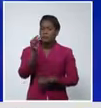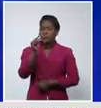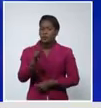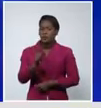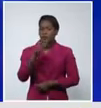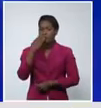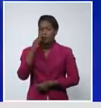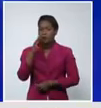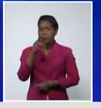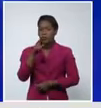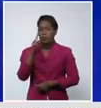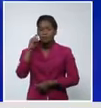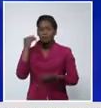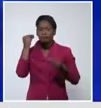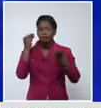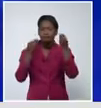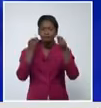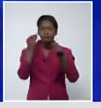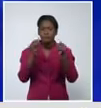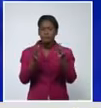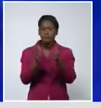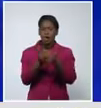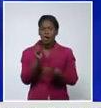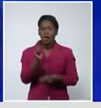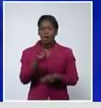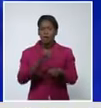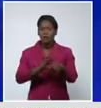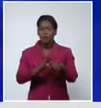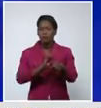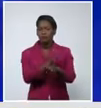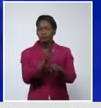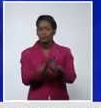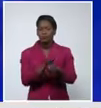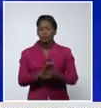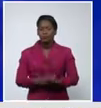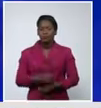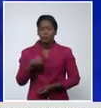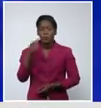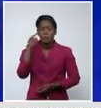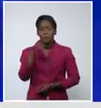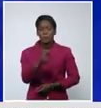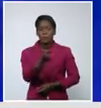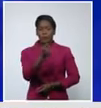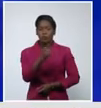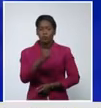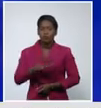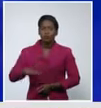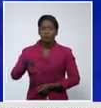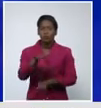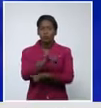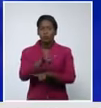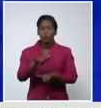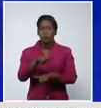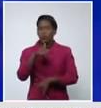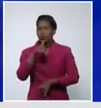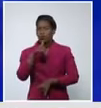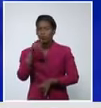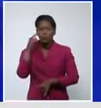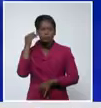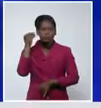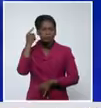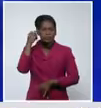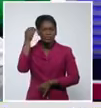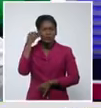único caso en nuestro país, también, no. Por ese temor. No, mira, se crea el pánico pandémico, el temor que se